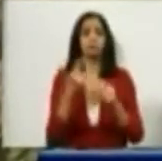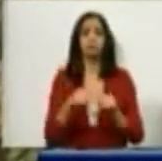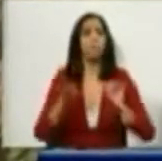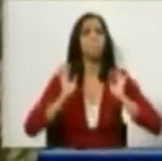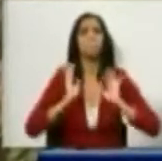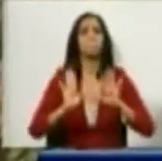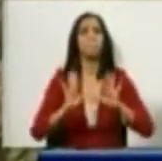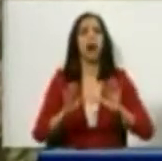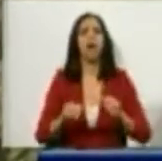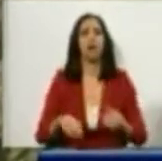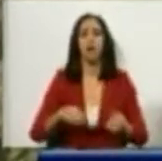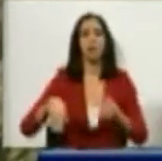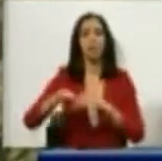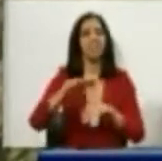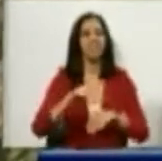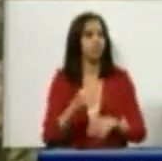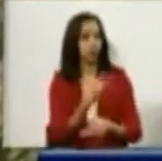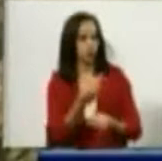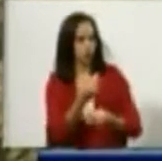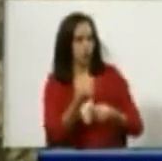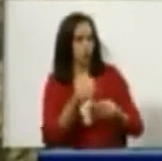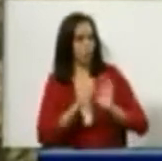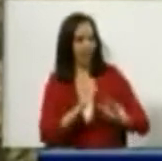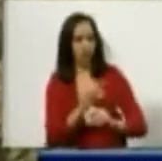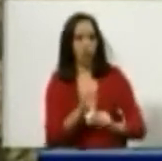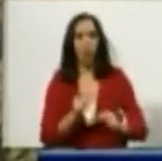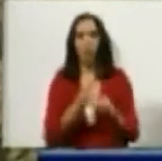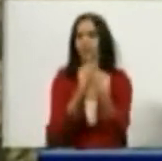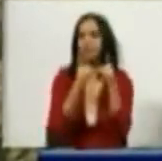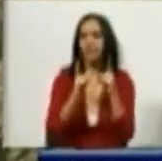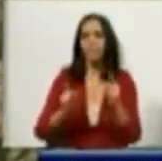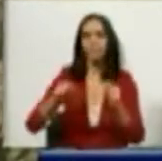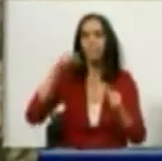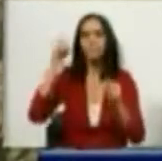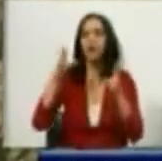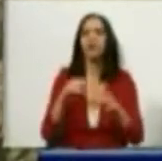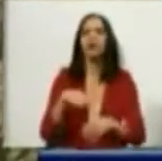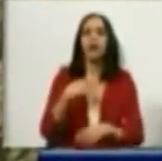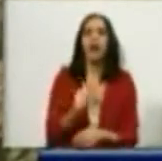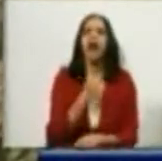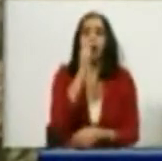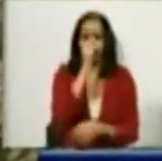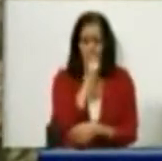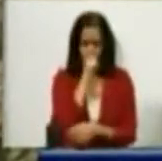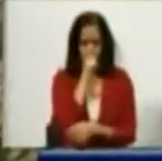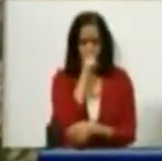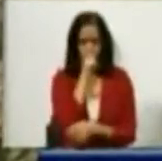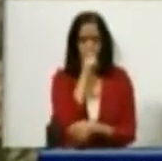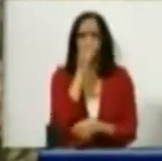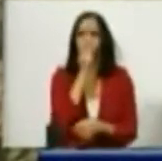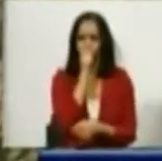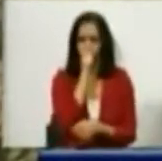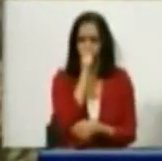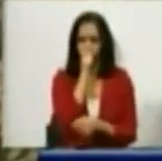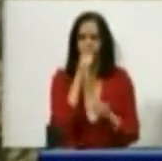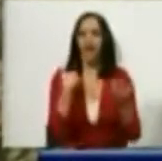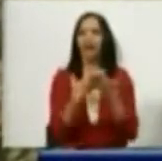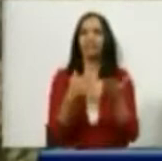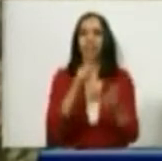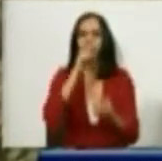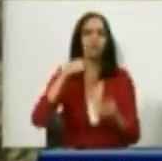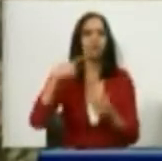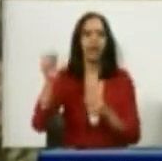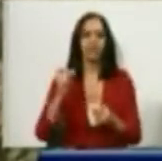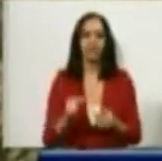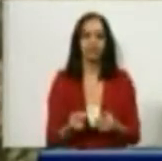paro general indefinido el otro no no para no para no para no vamos más bien a aguantar la respiración hasta que maduro se vaya Dale pues